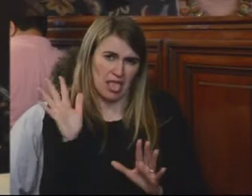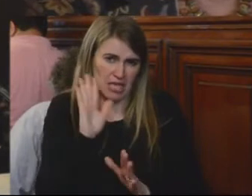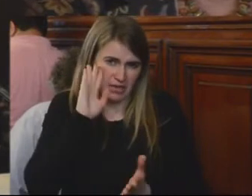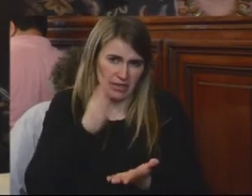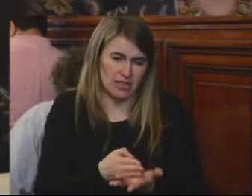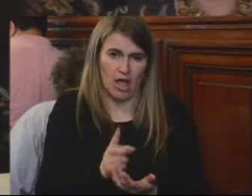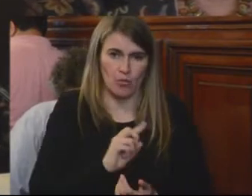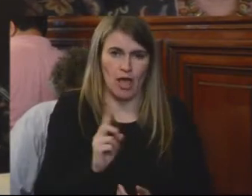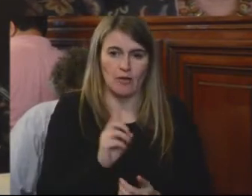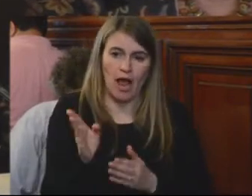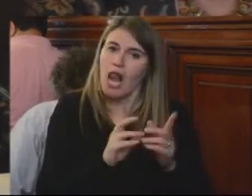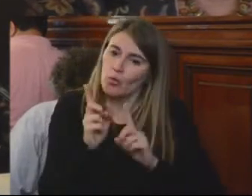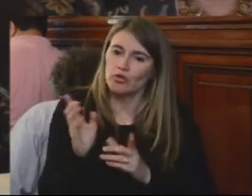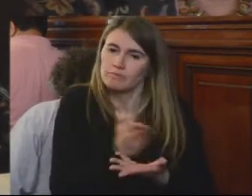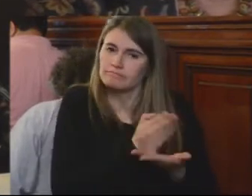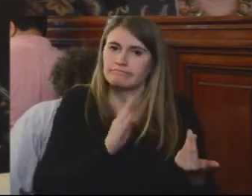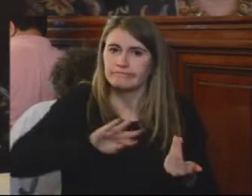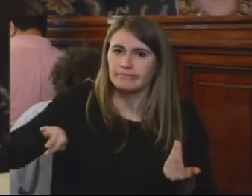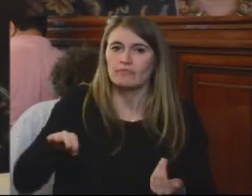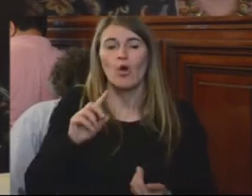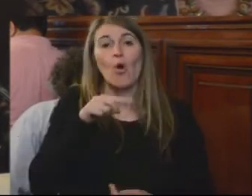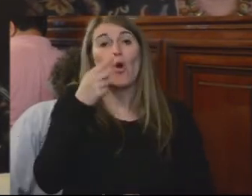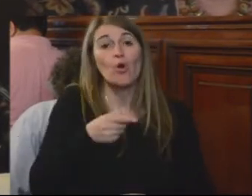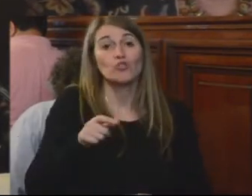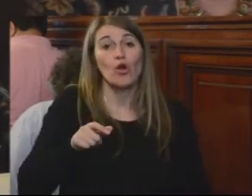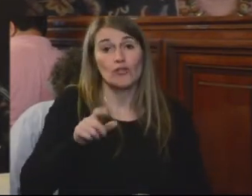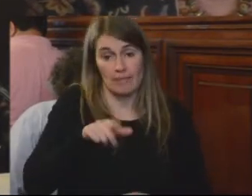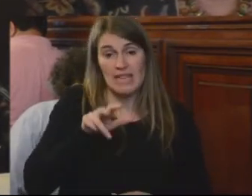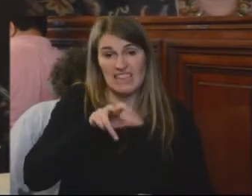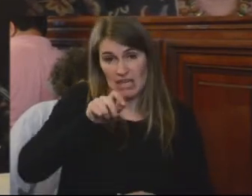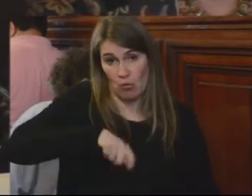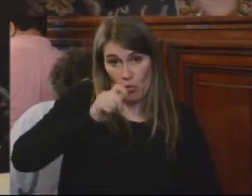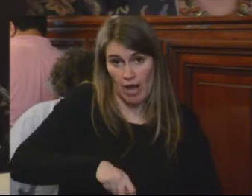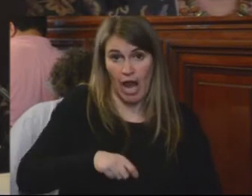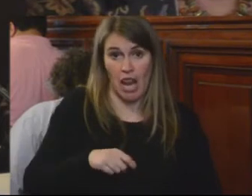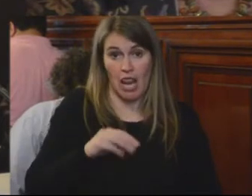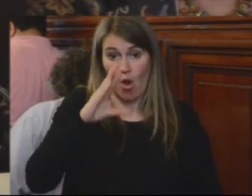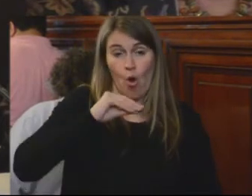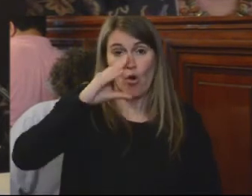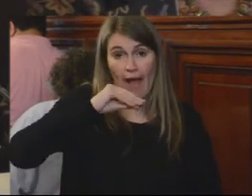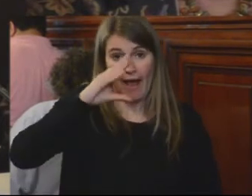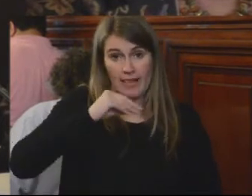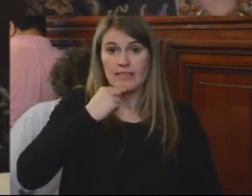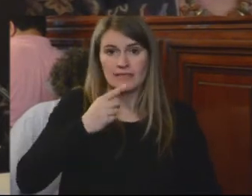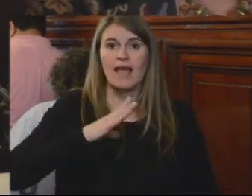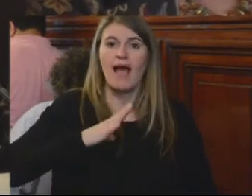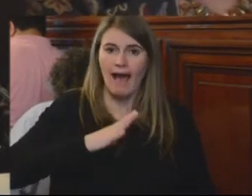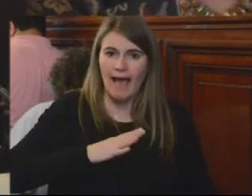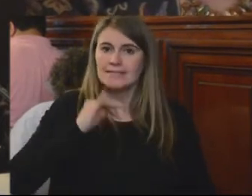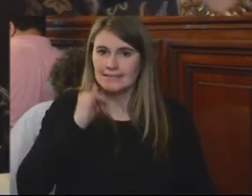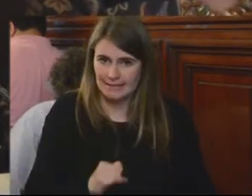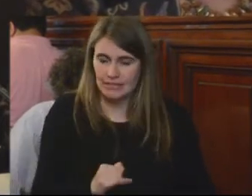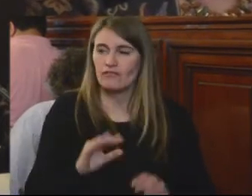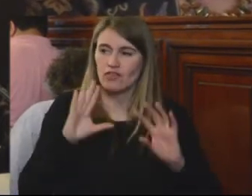registraron algunas sentencias absolutorias de tribunales orales donde si bien se tienen por acreditados que existieron ciertos crímenes y se